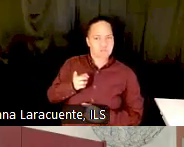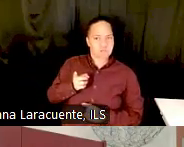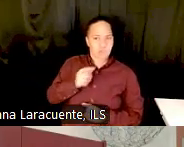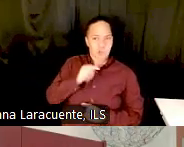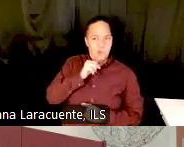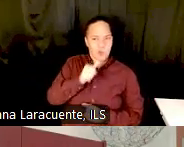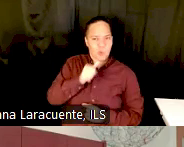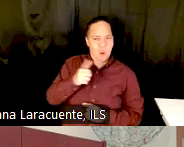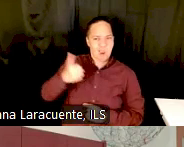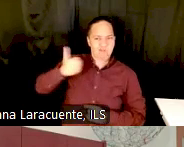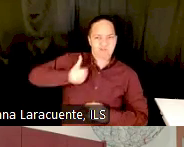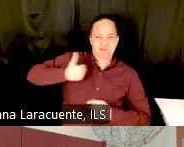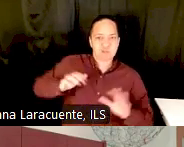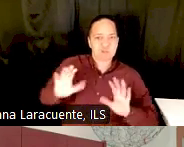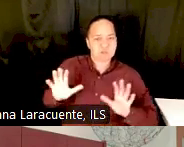agresión.